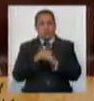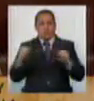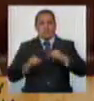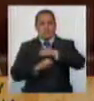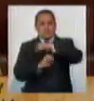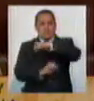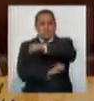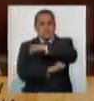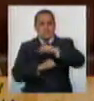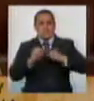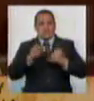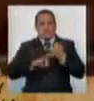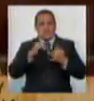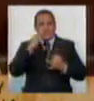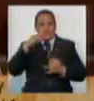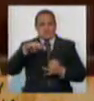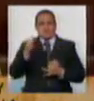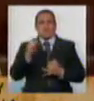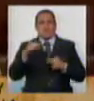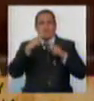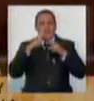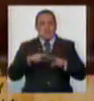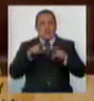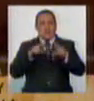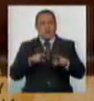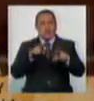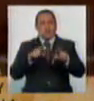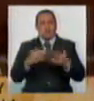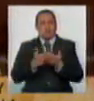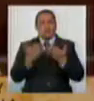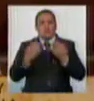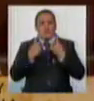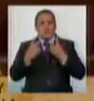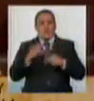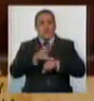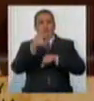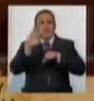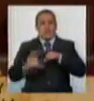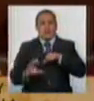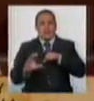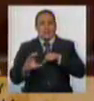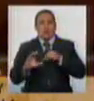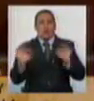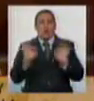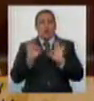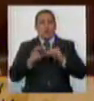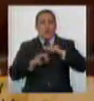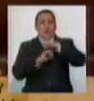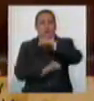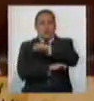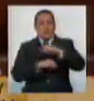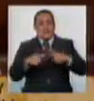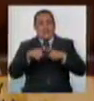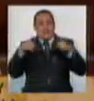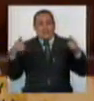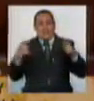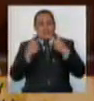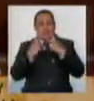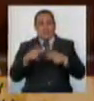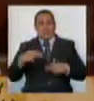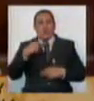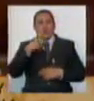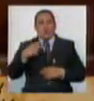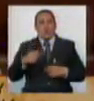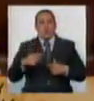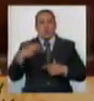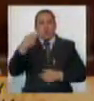CIMA sobre el río Chinchipe, en Puerto Ciruelo, en Cajamarca, o el puente Eternidad que une la ciudad de Huancayo con